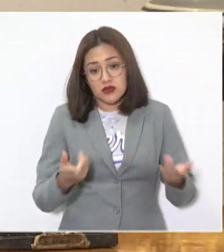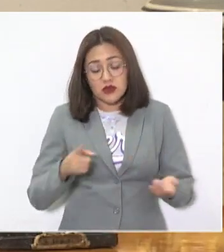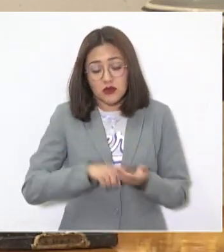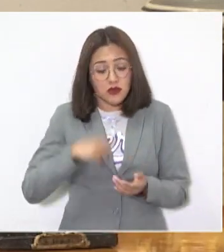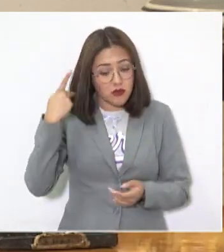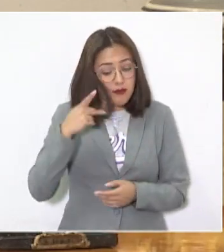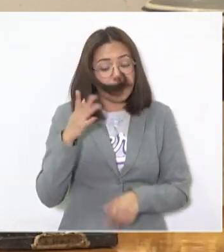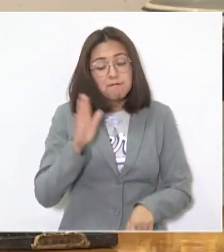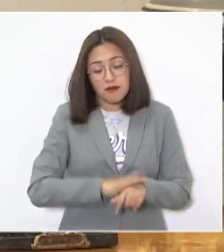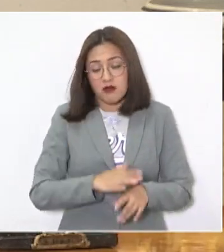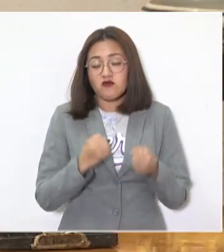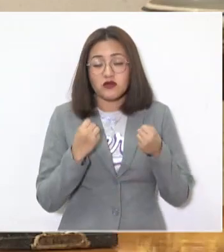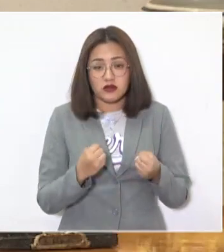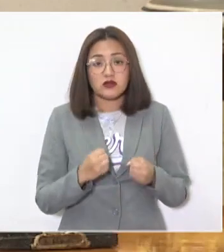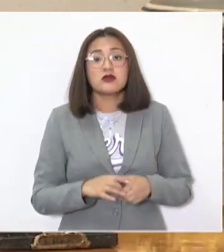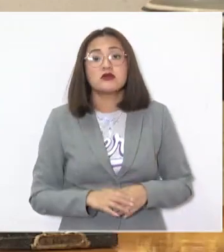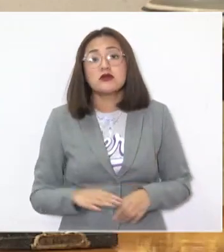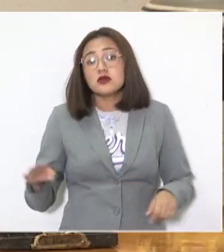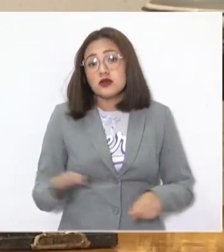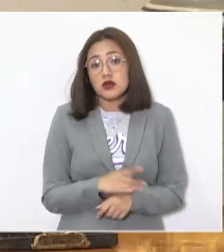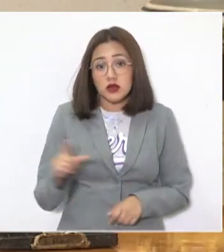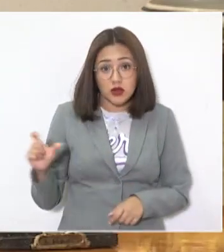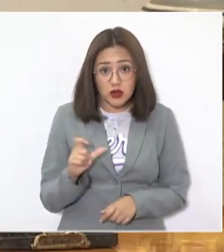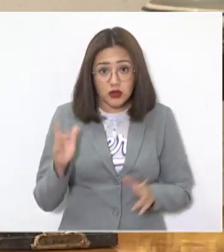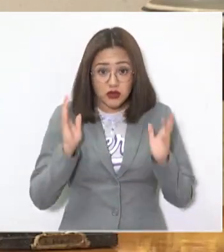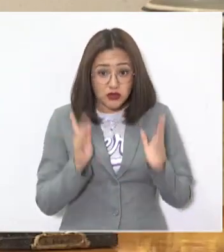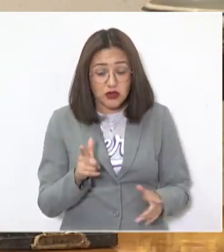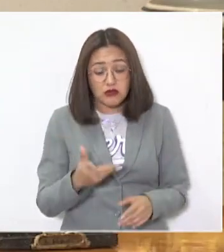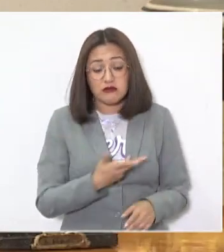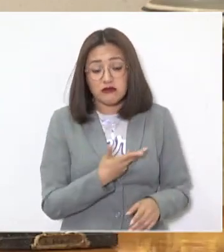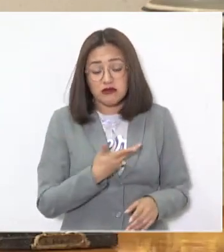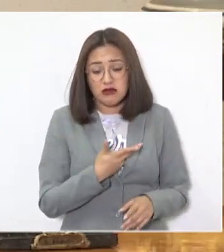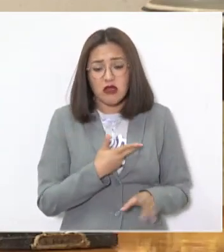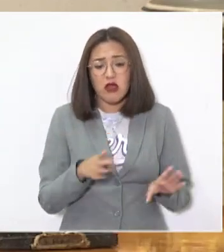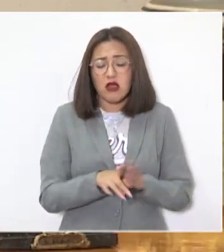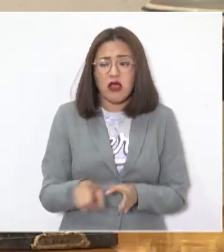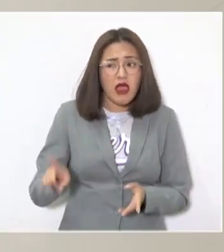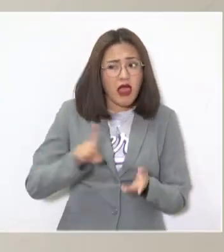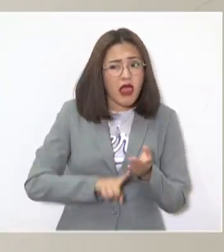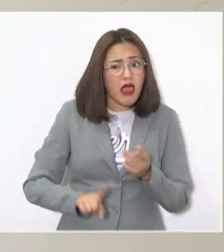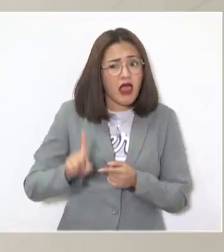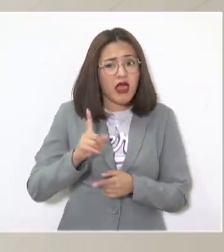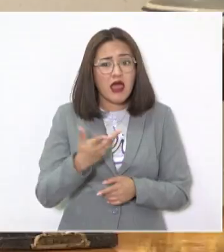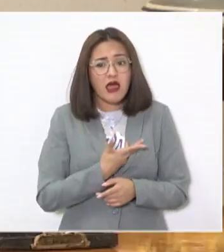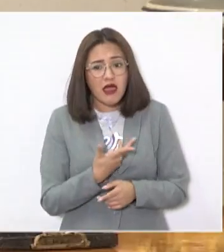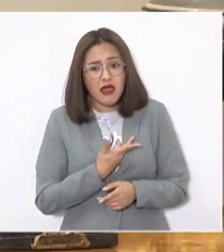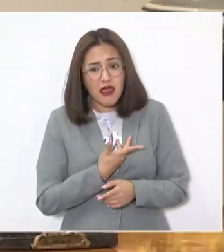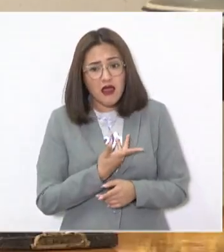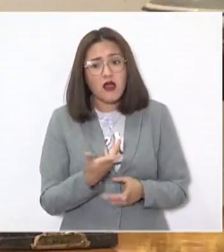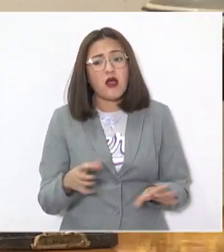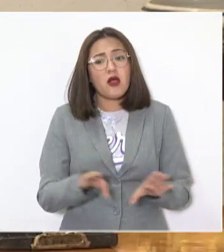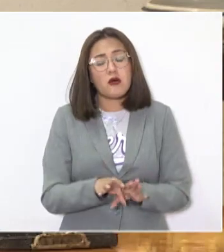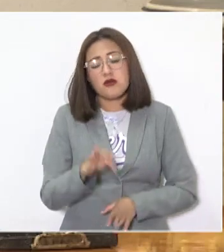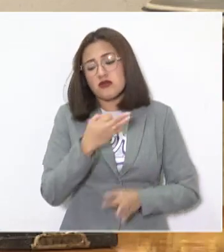mayor. Porque cuando alguien se corrompe arriba, permite que se corrompa